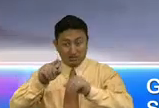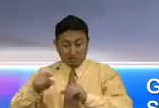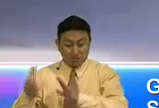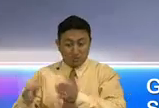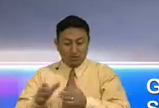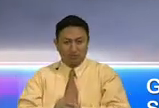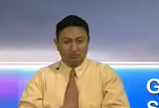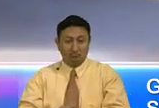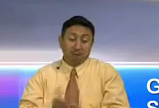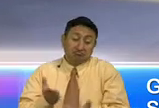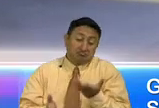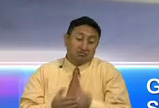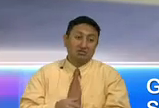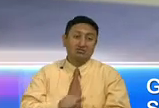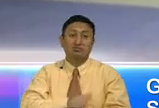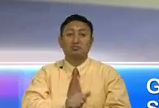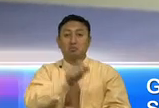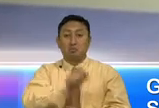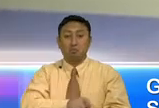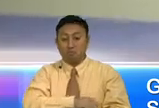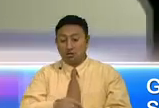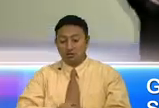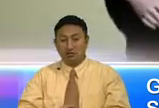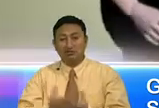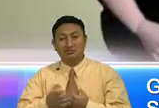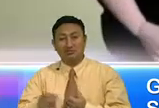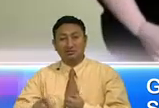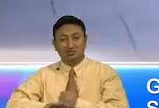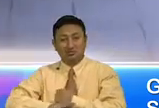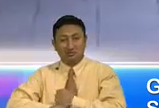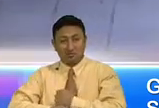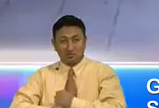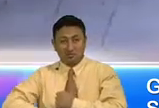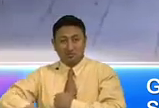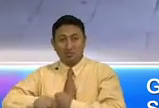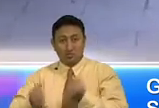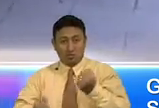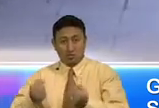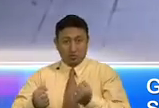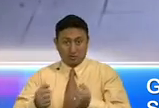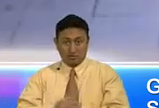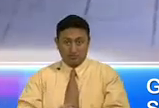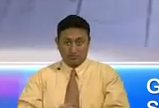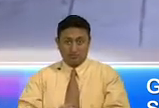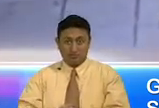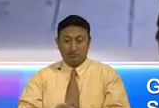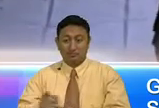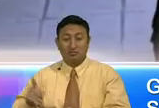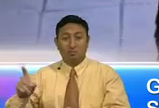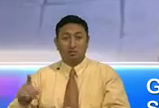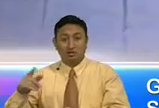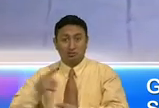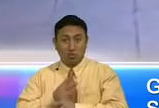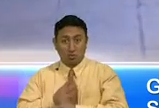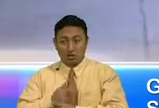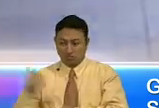Aseguran que tal vez algún drogadicto de la zona habría pretendido robar accesorios entre los vehículos y por cuidar de lo